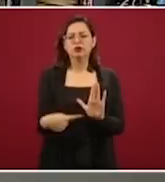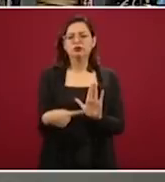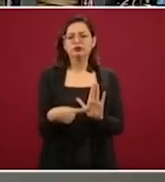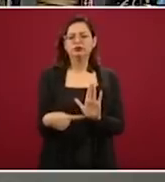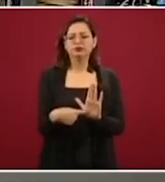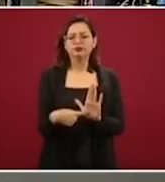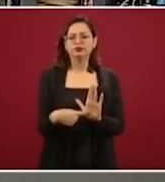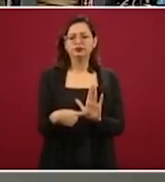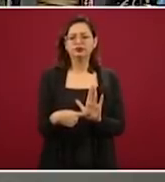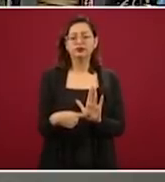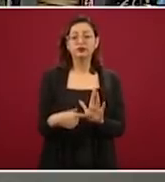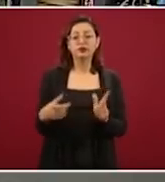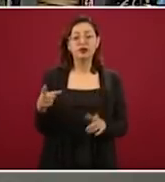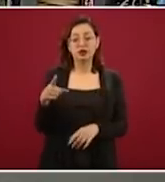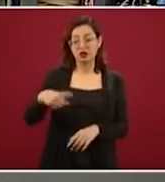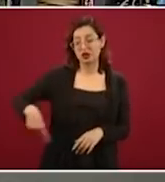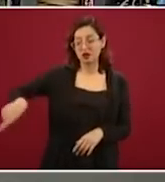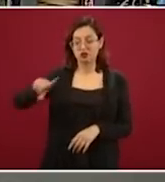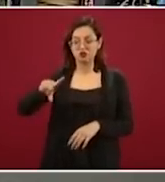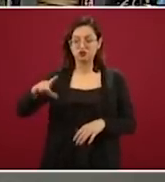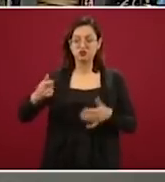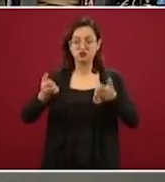tienen que cubrirse